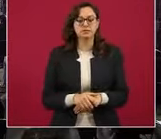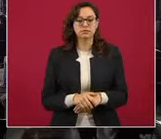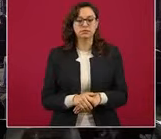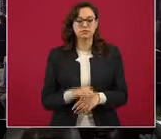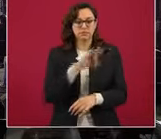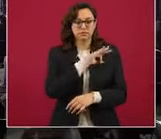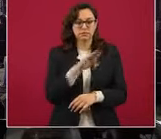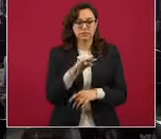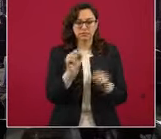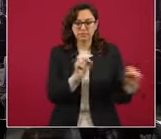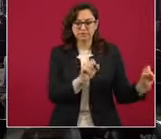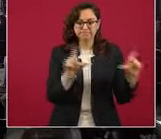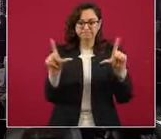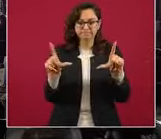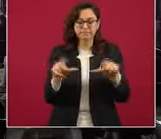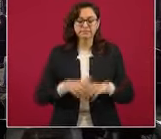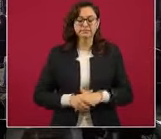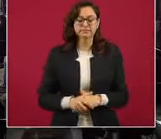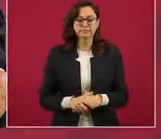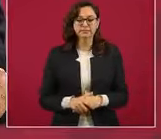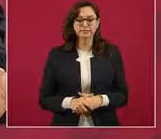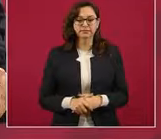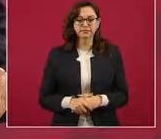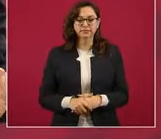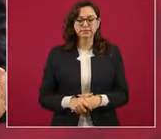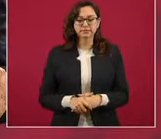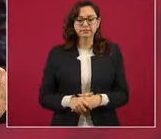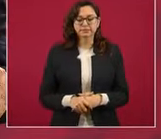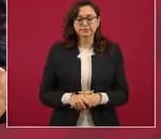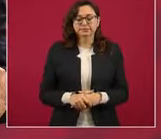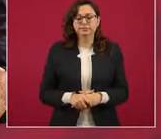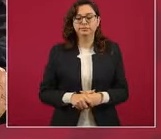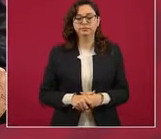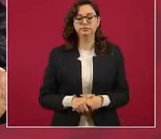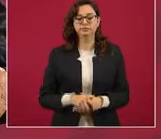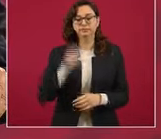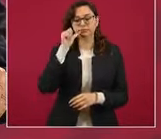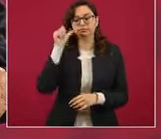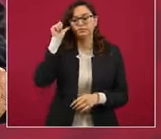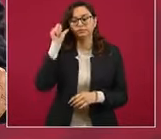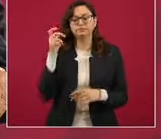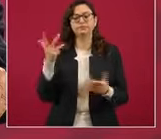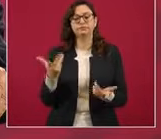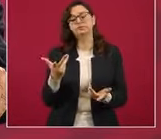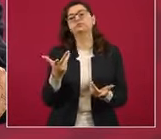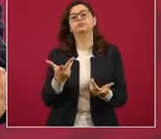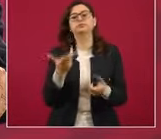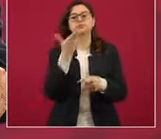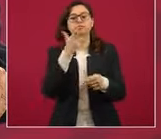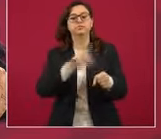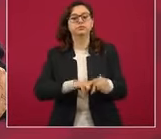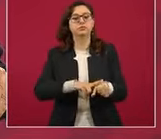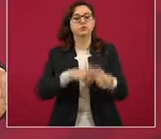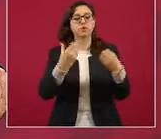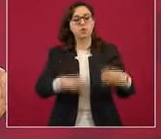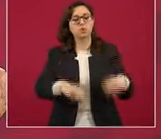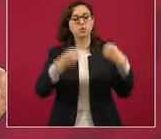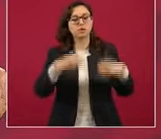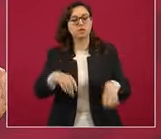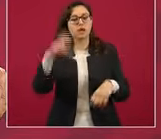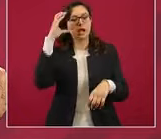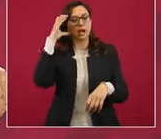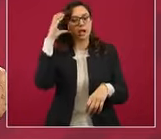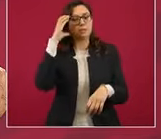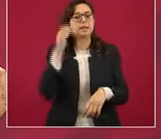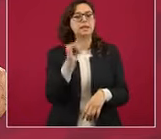consiguen, de cómo está la ocupación de camas de hospitalización general en